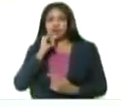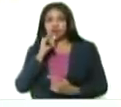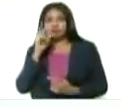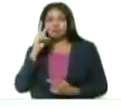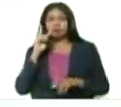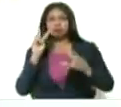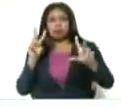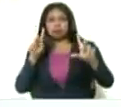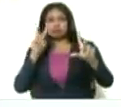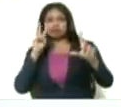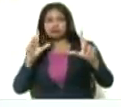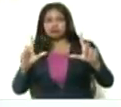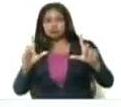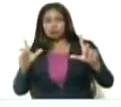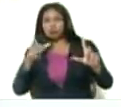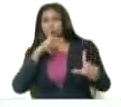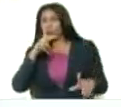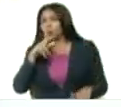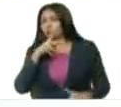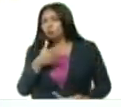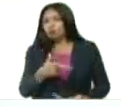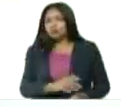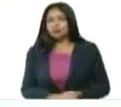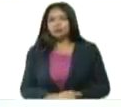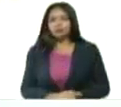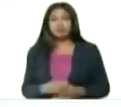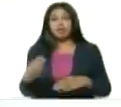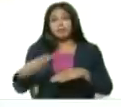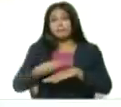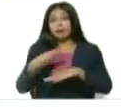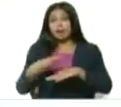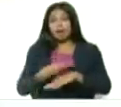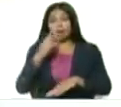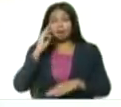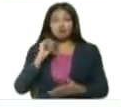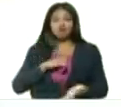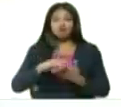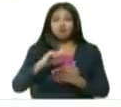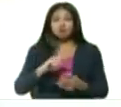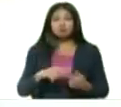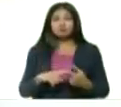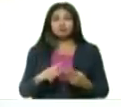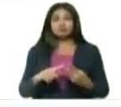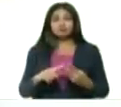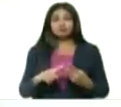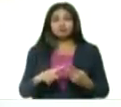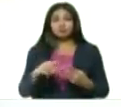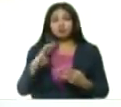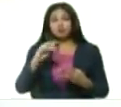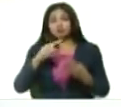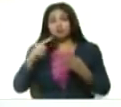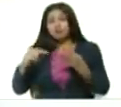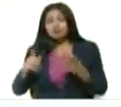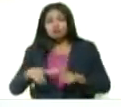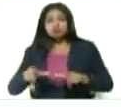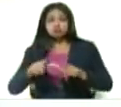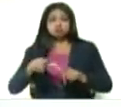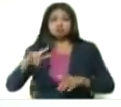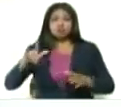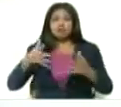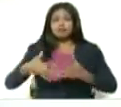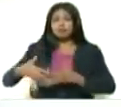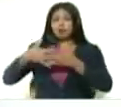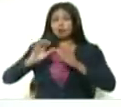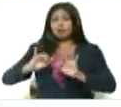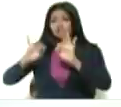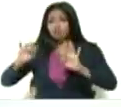pero ver las imágenes es pavoroso. En Miami, Nueva York, Boston, California. Han